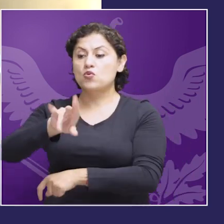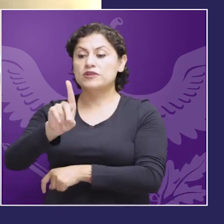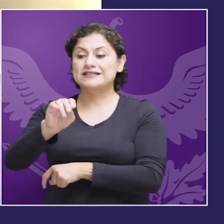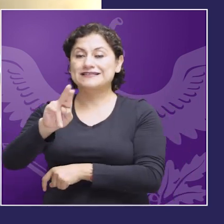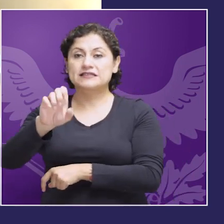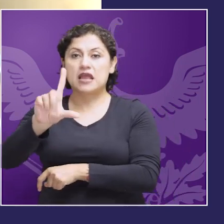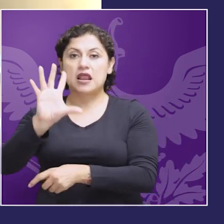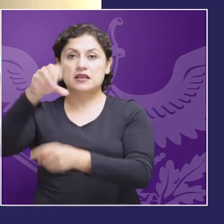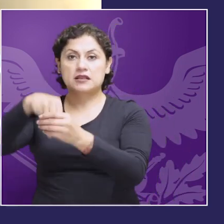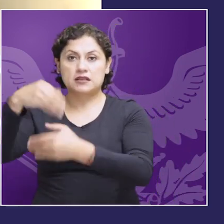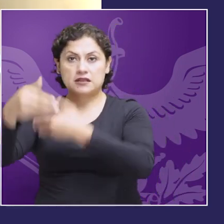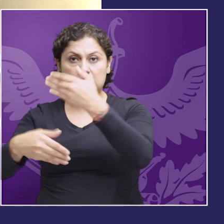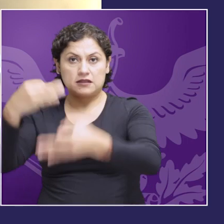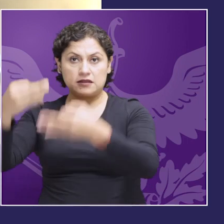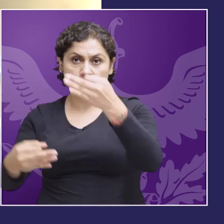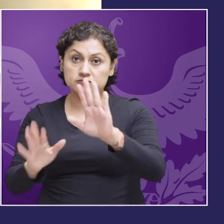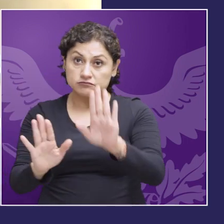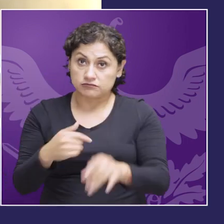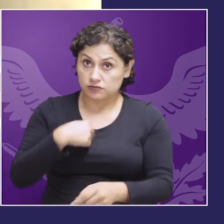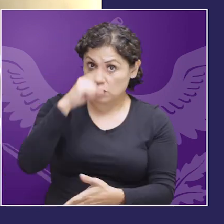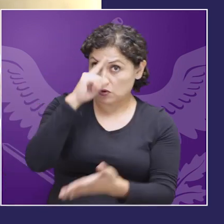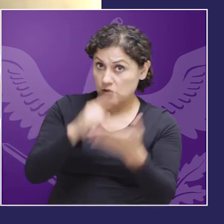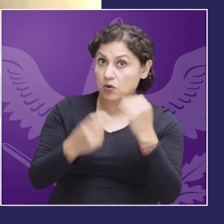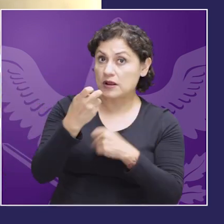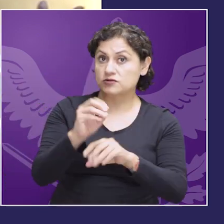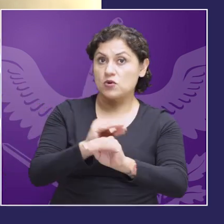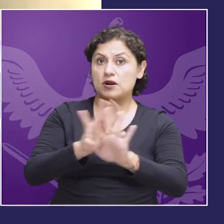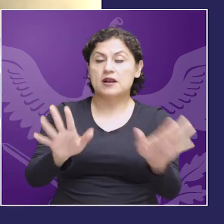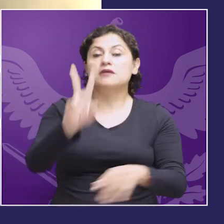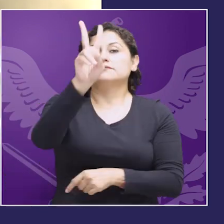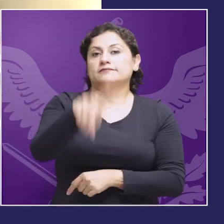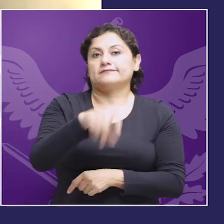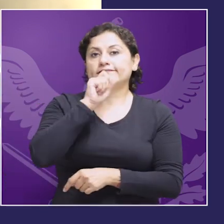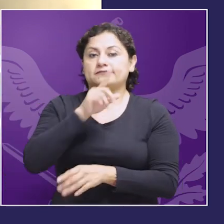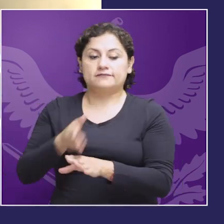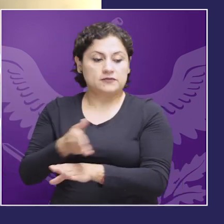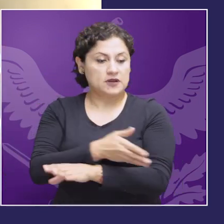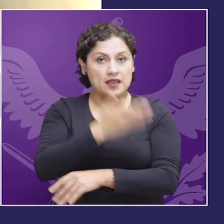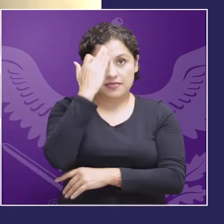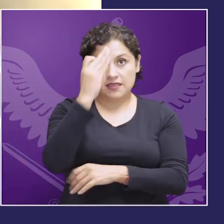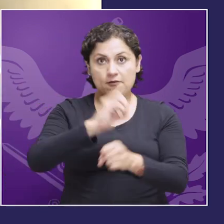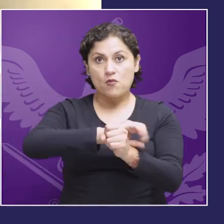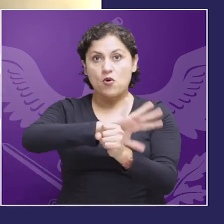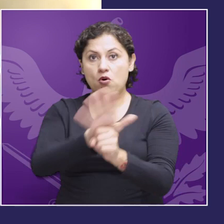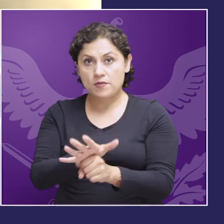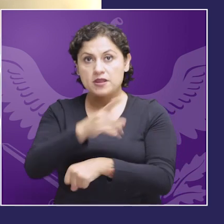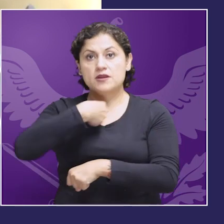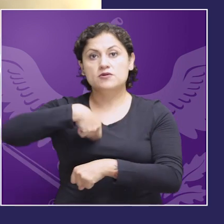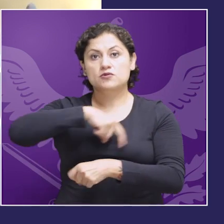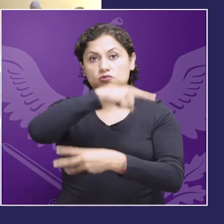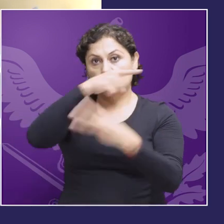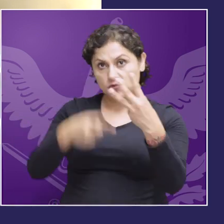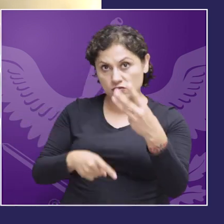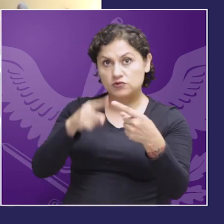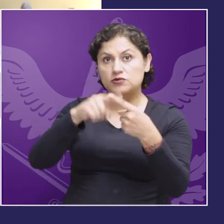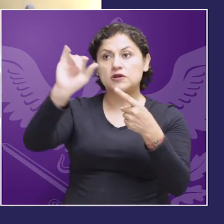parece que hay que hacer una reflexión. Sucedió también con el periodo de COVID,